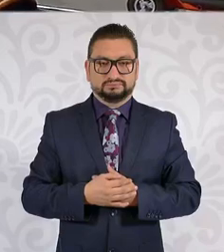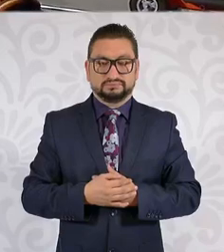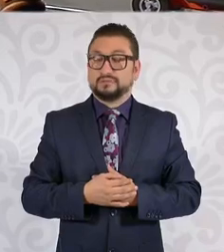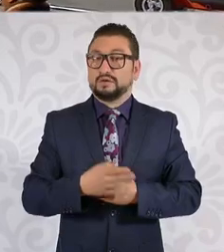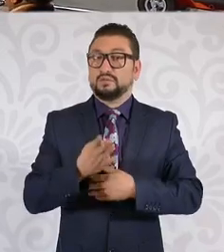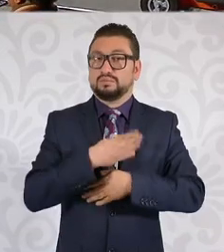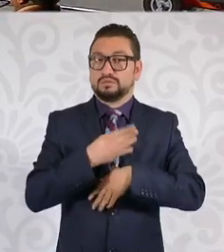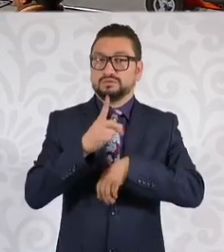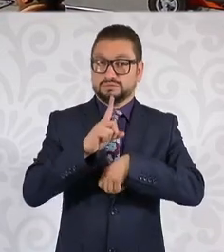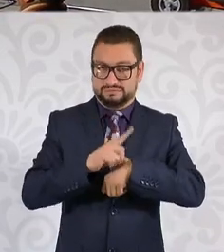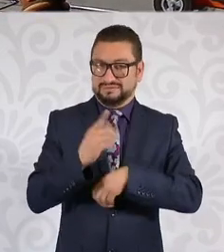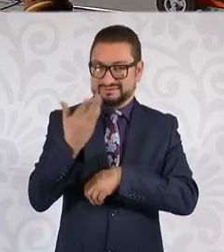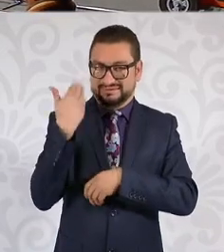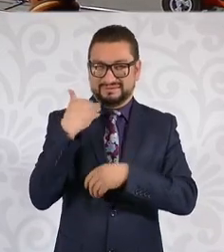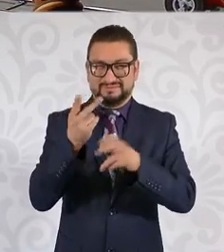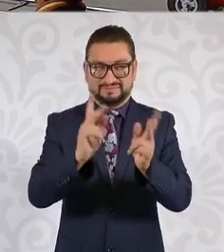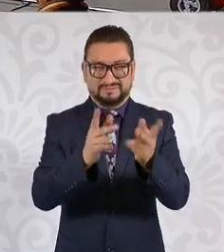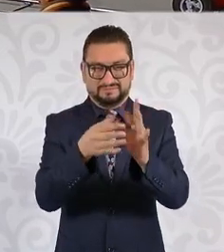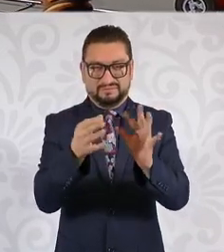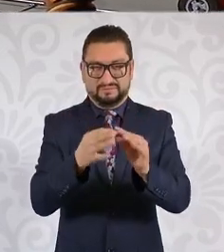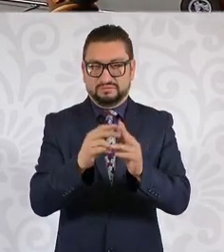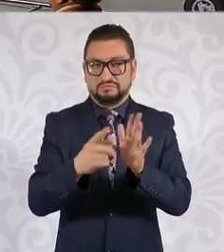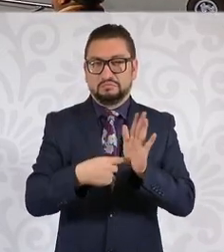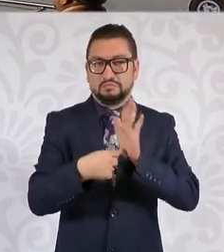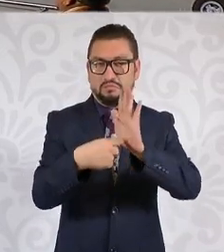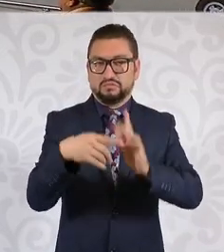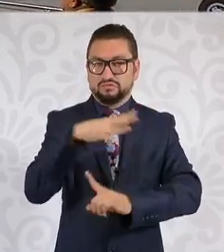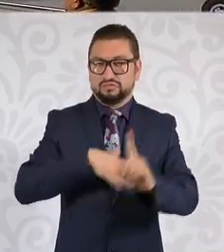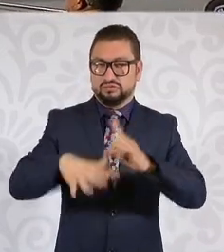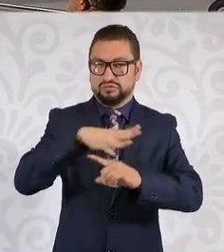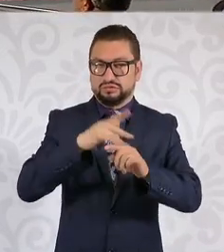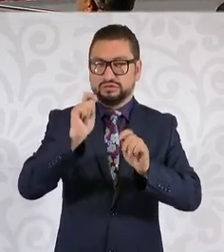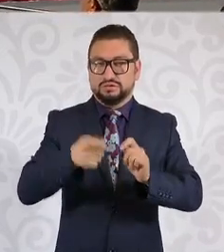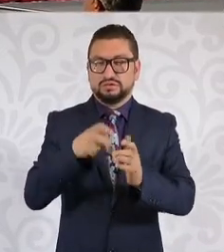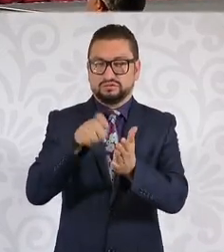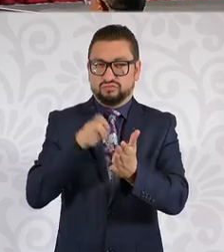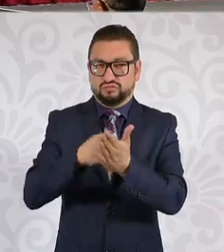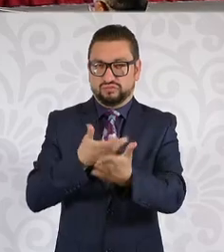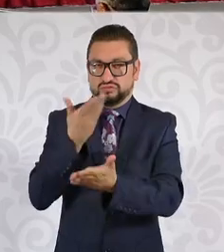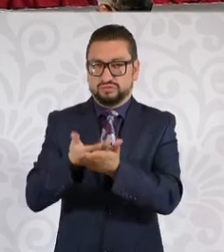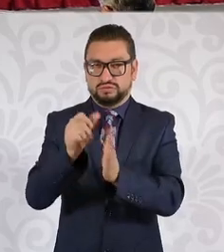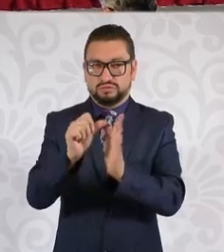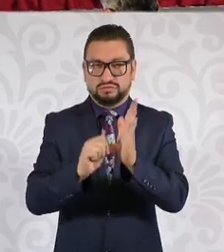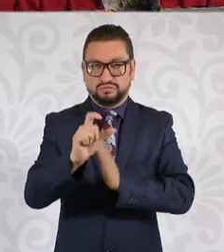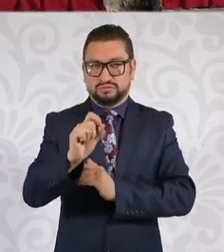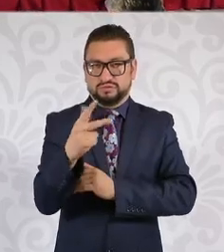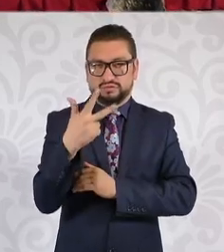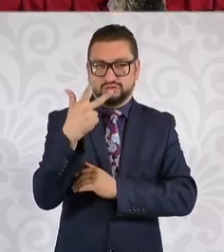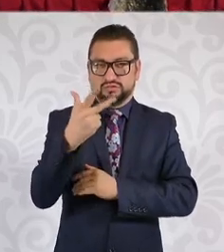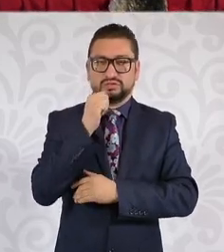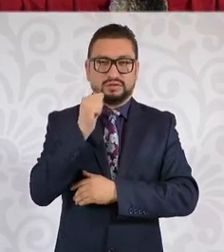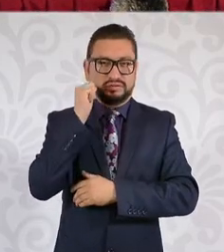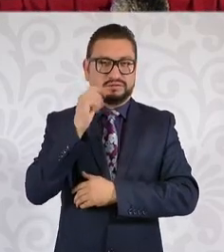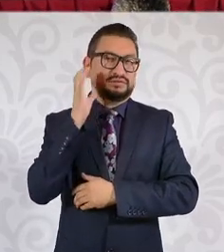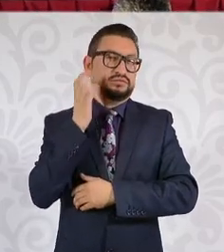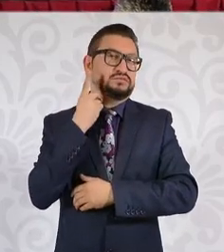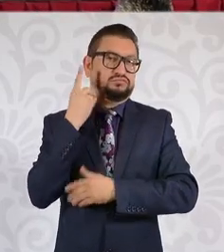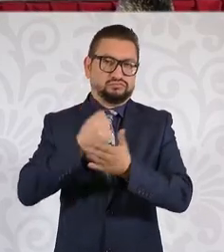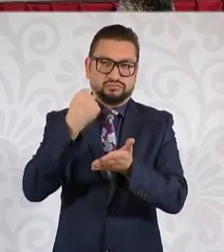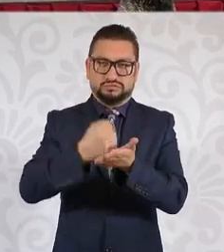Buenos días. Como les comentaba, voy a presentar primero un poco de contexto sobre la reforma constitucional al artículo 28, que se aprobó el día de ayer en la Cámara de